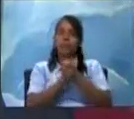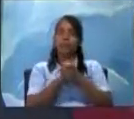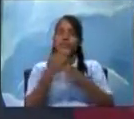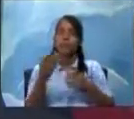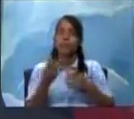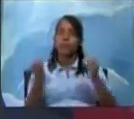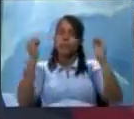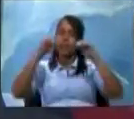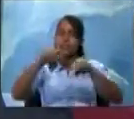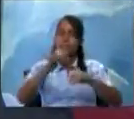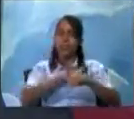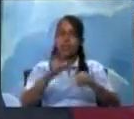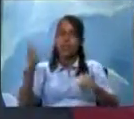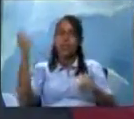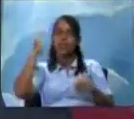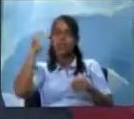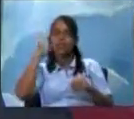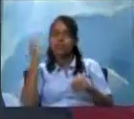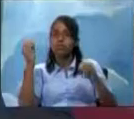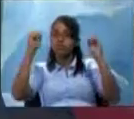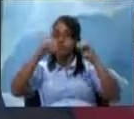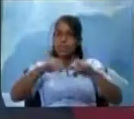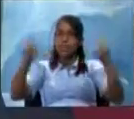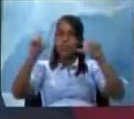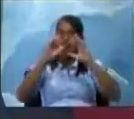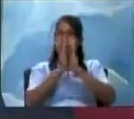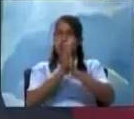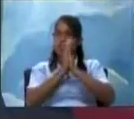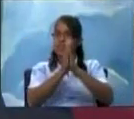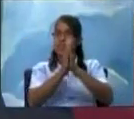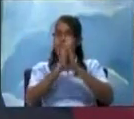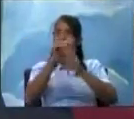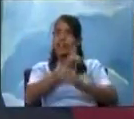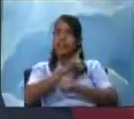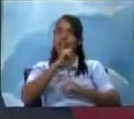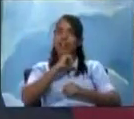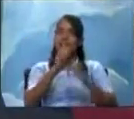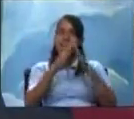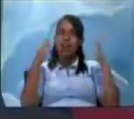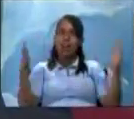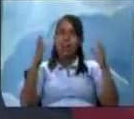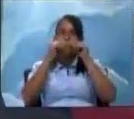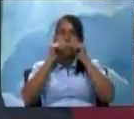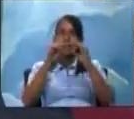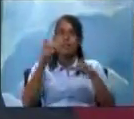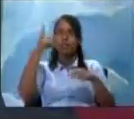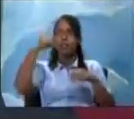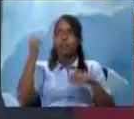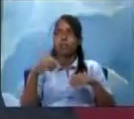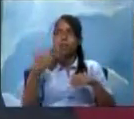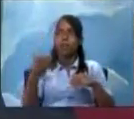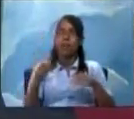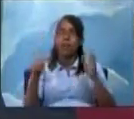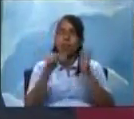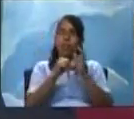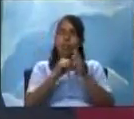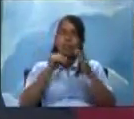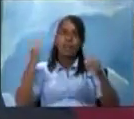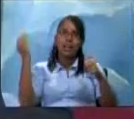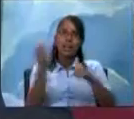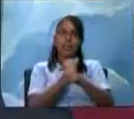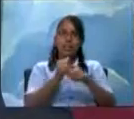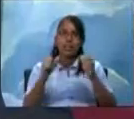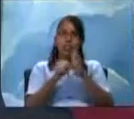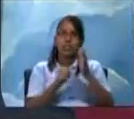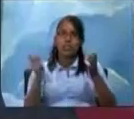que sintoniza las emisoras, sintoniza este canal que es de gran bendición para donde